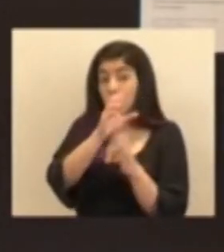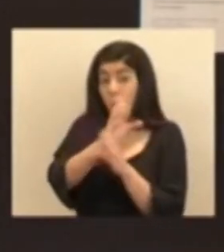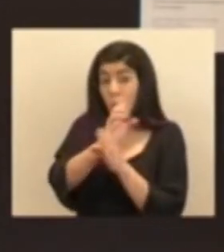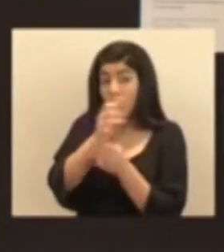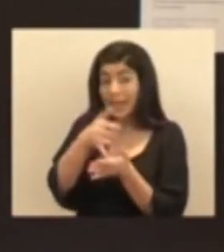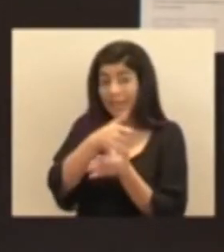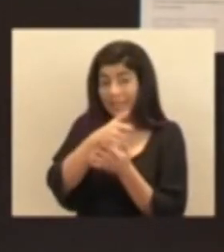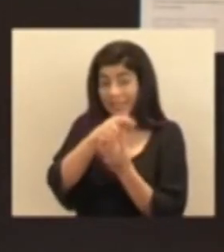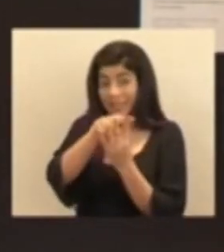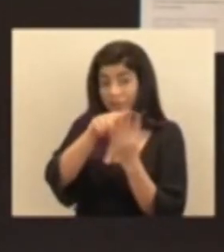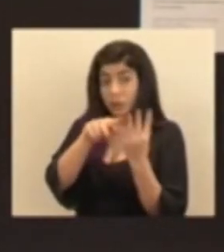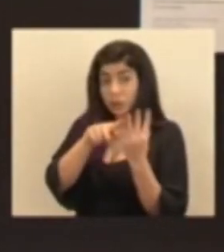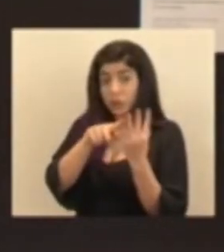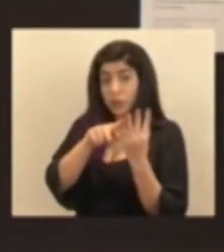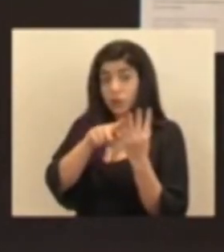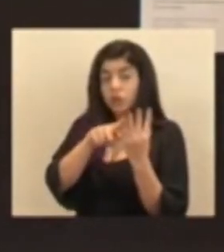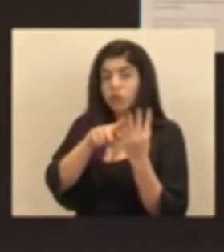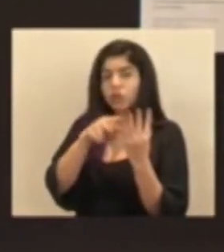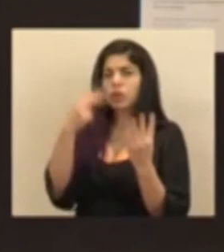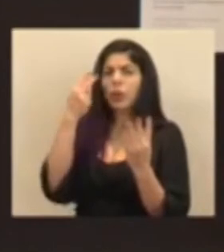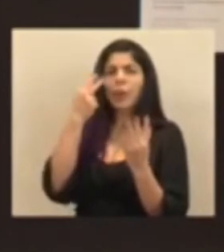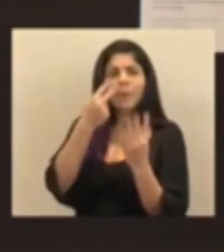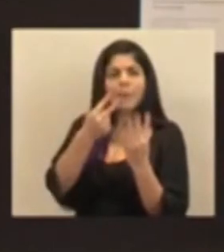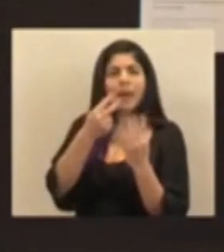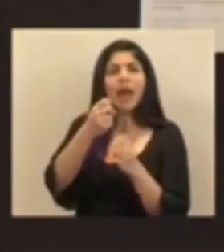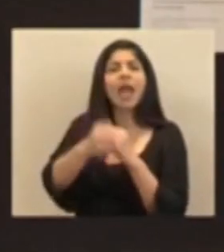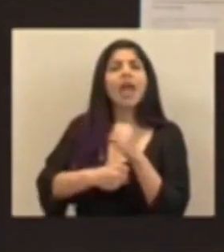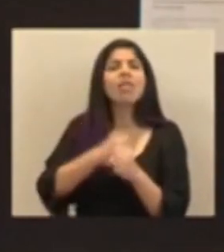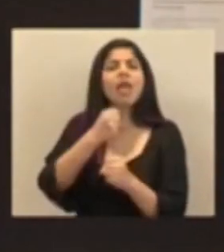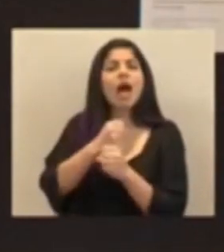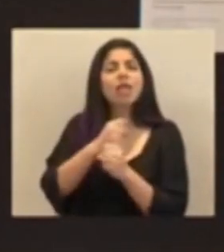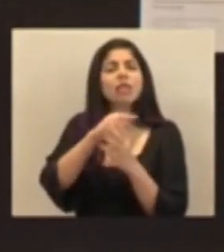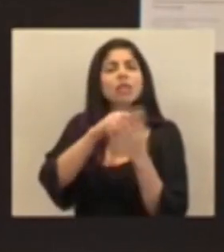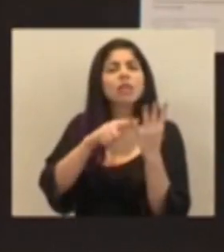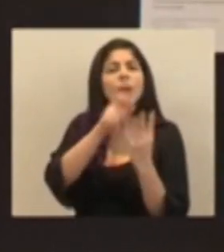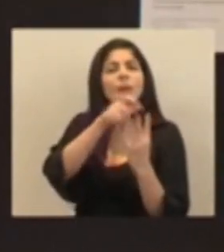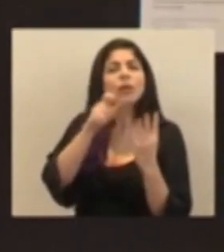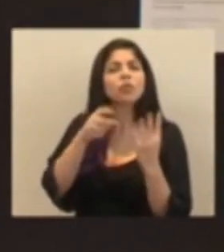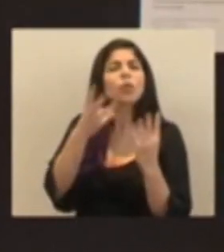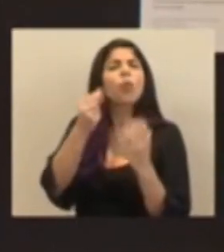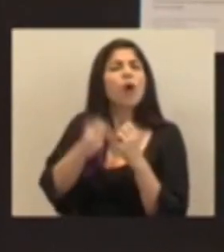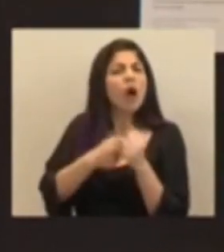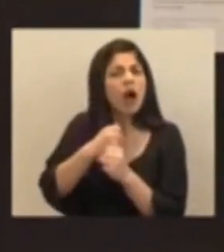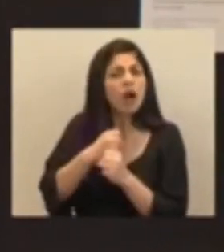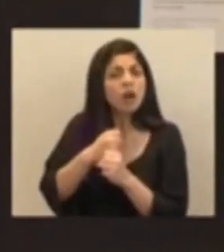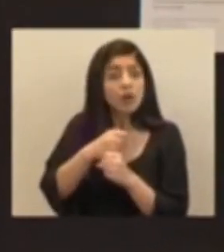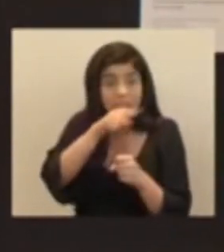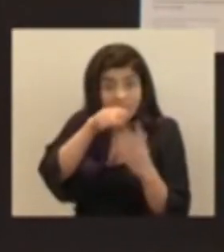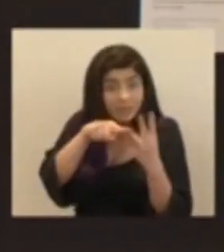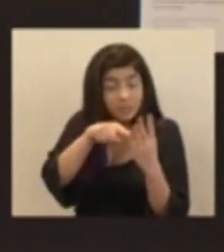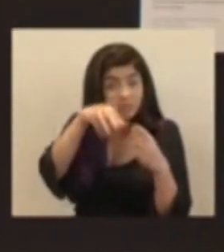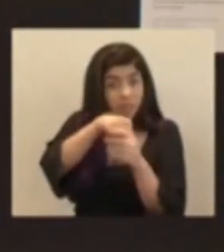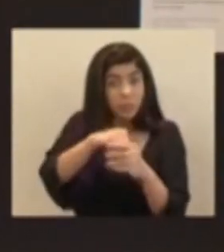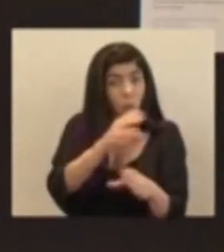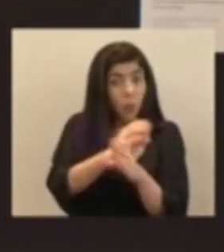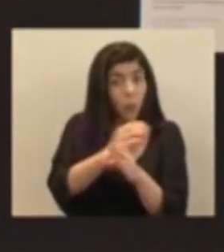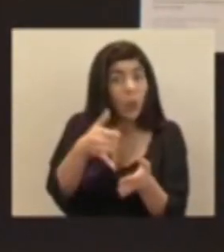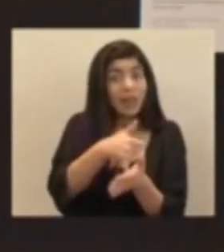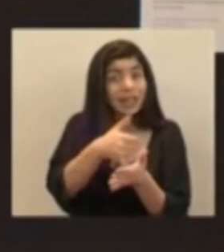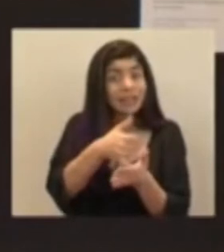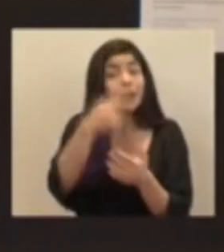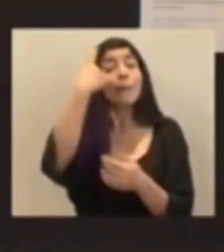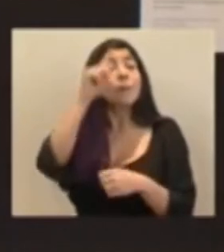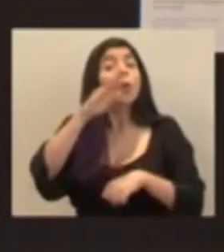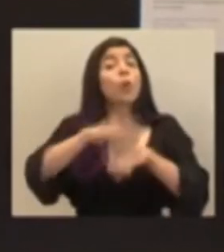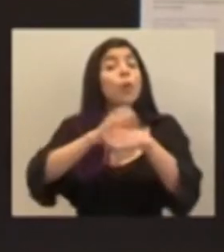hacemos notar las edades de esas cuatro personas en cuidados intensivos por COVID